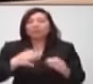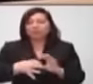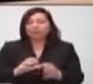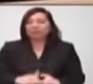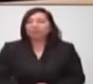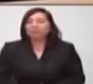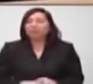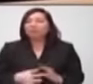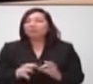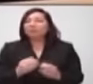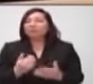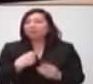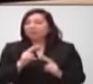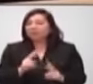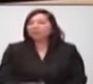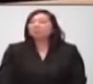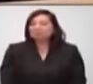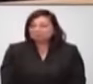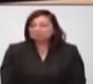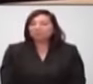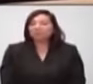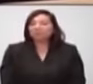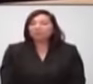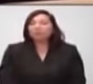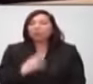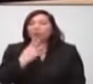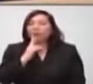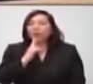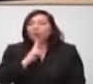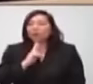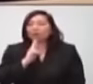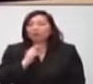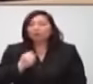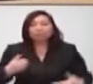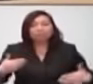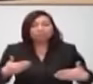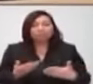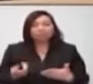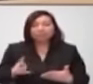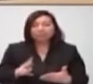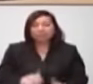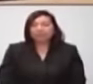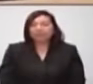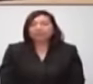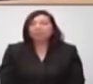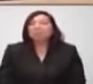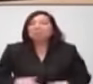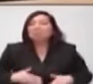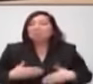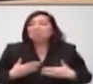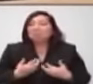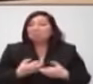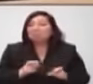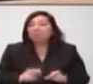Panamericanos, lo que están en rojo. Los corredores ya implementados van a poder, al